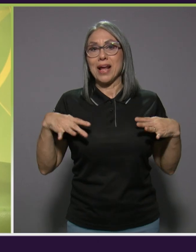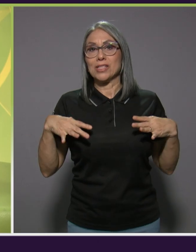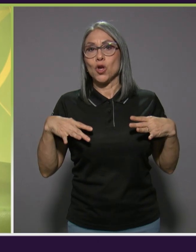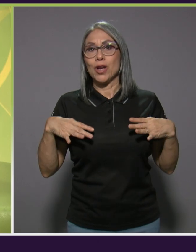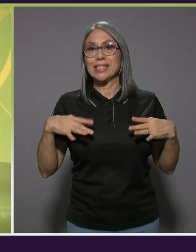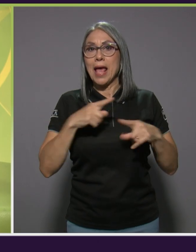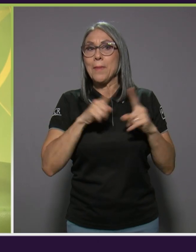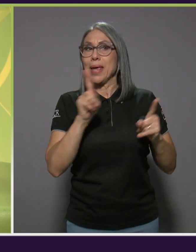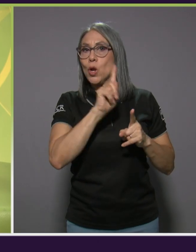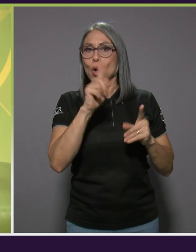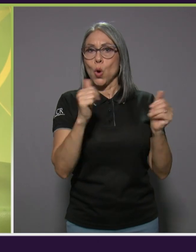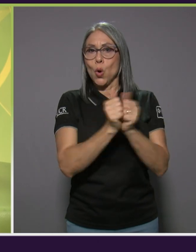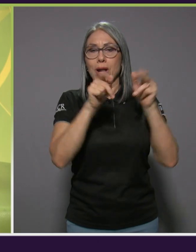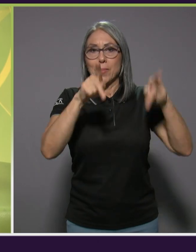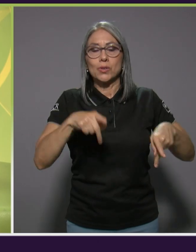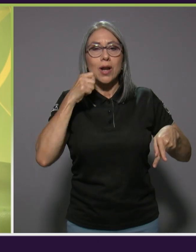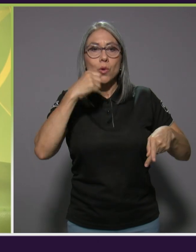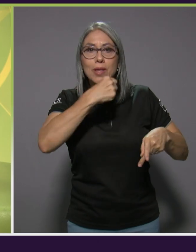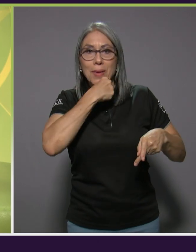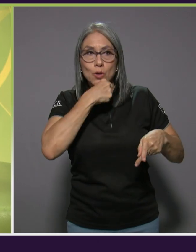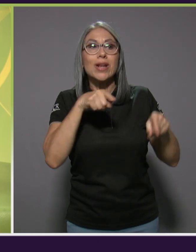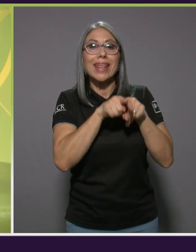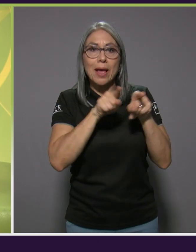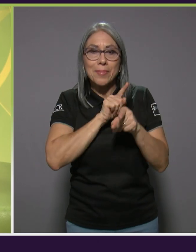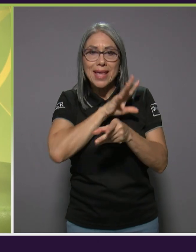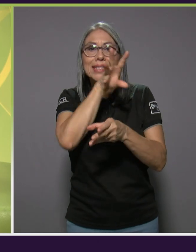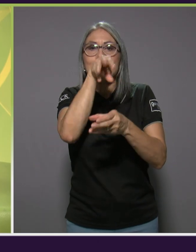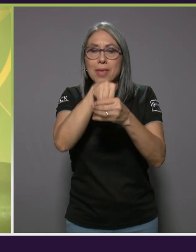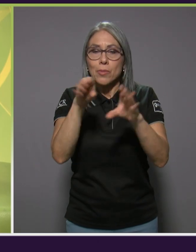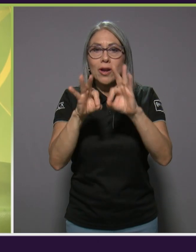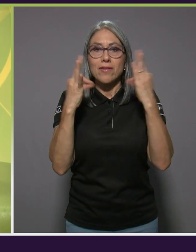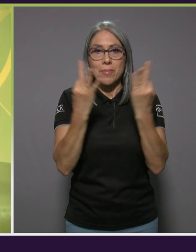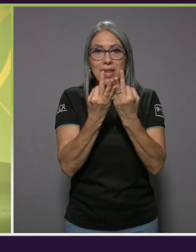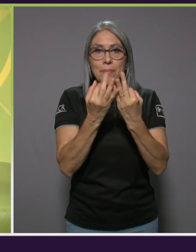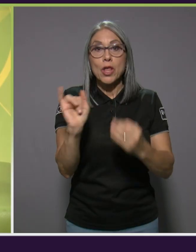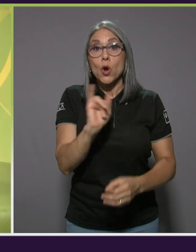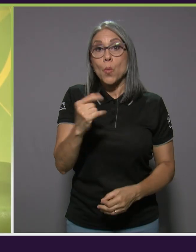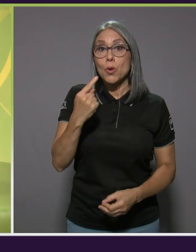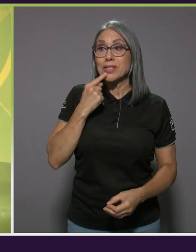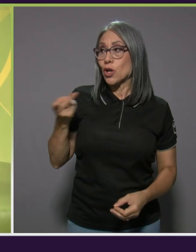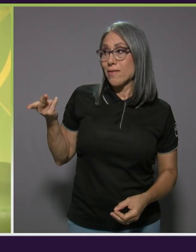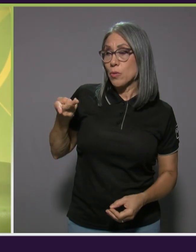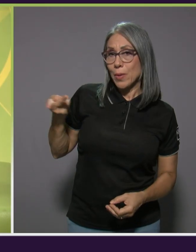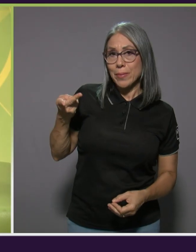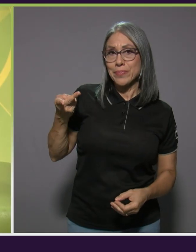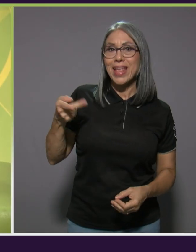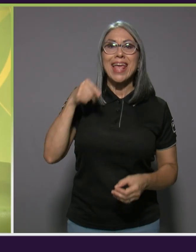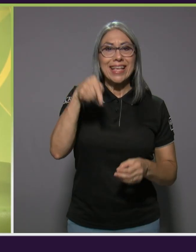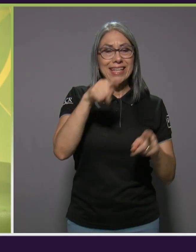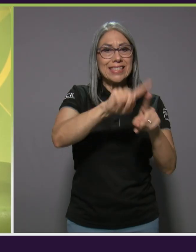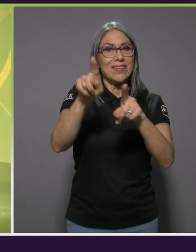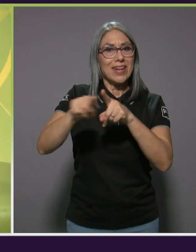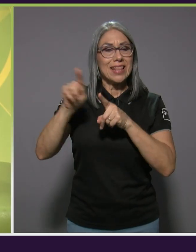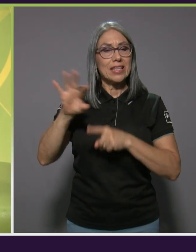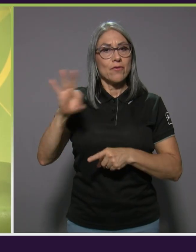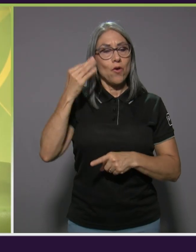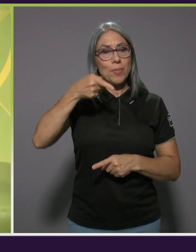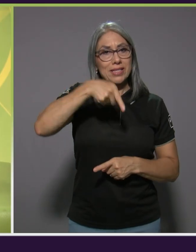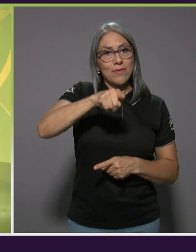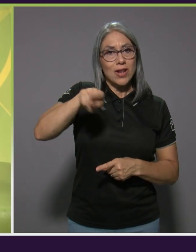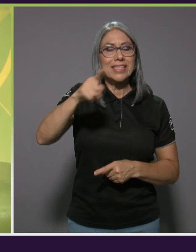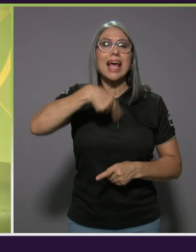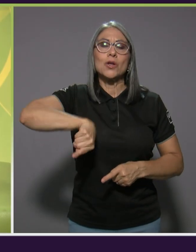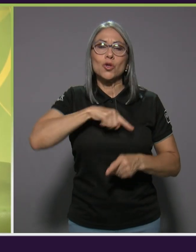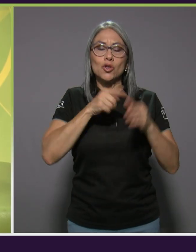miembro de esta familia. Y justamente, como lo mencionaba don Marco y don Juan Carlos, estas diferentes formas de violencia, hemos